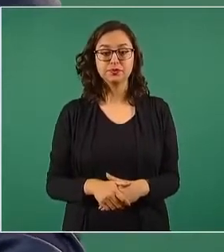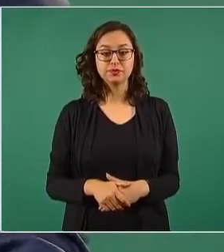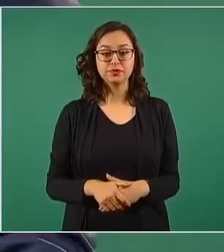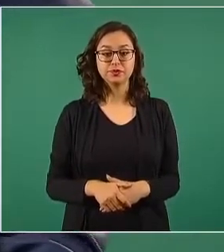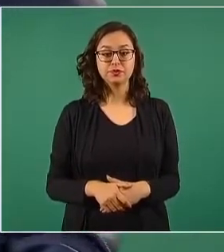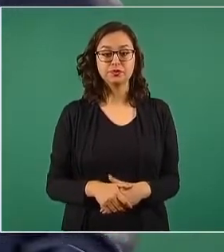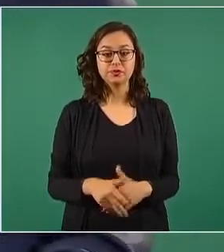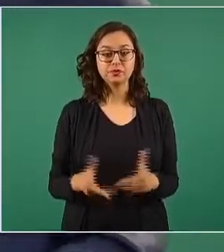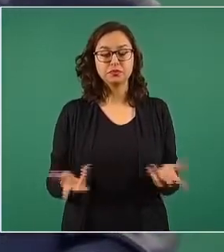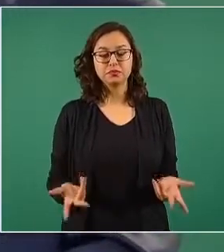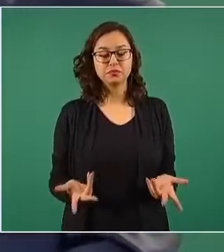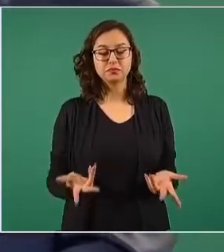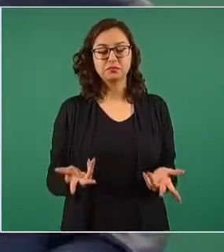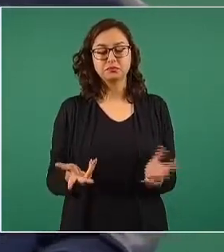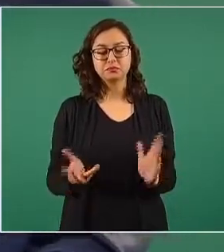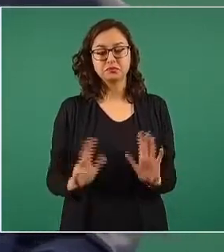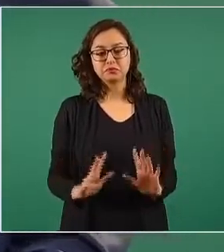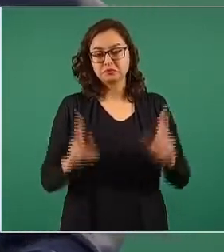pocas o muchas